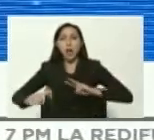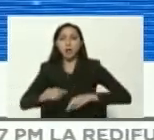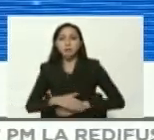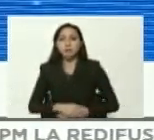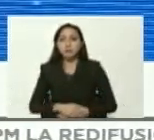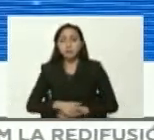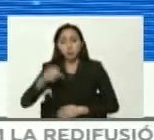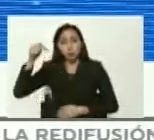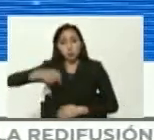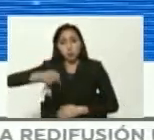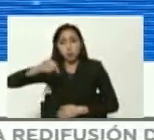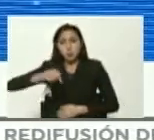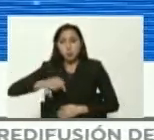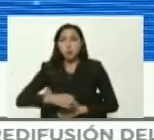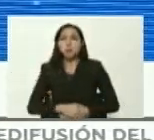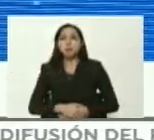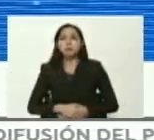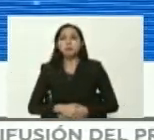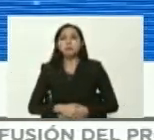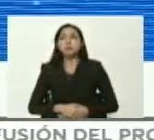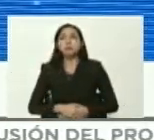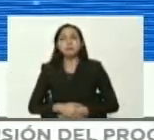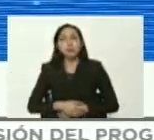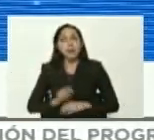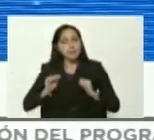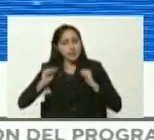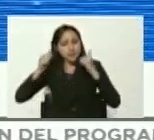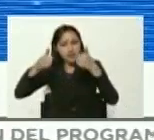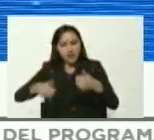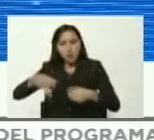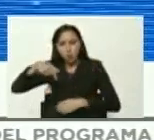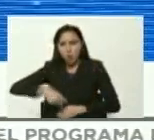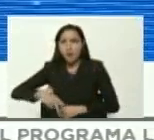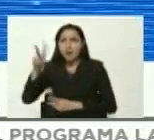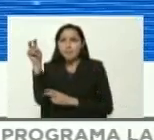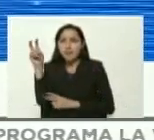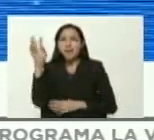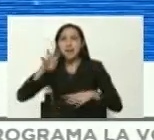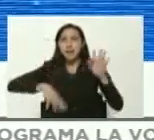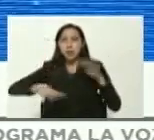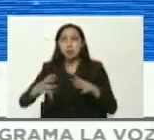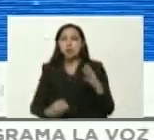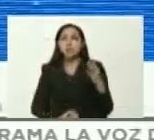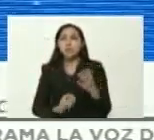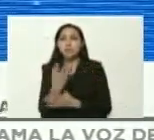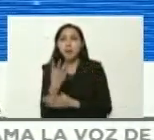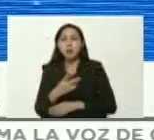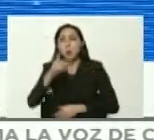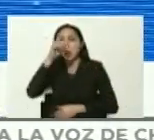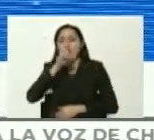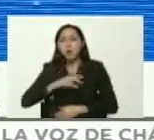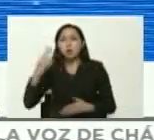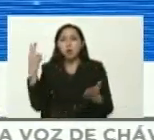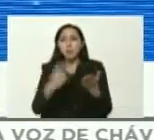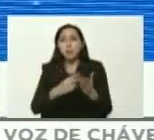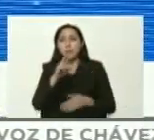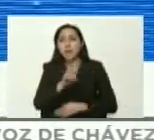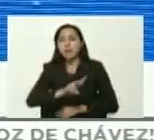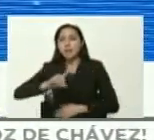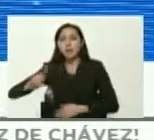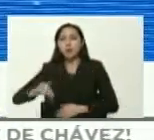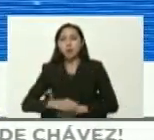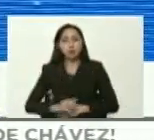hoy precisamente le damos arranque. Viernes 14 de mayo del año 2021